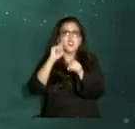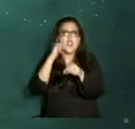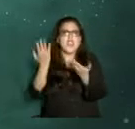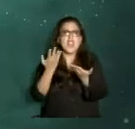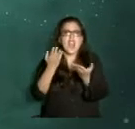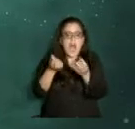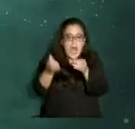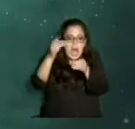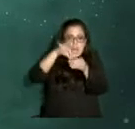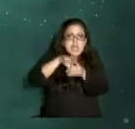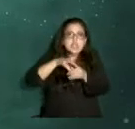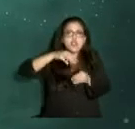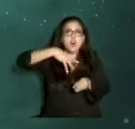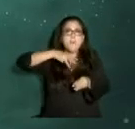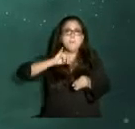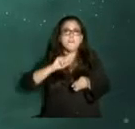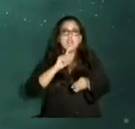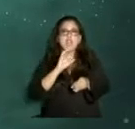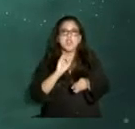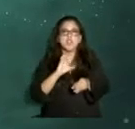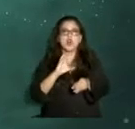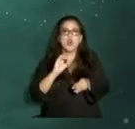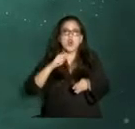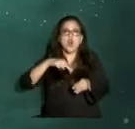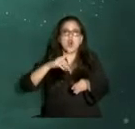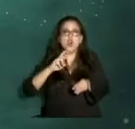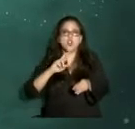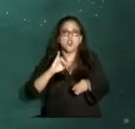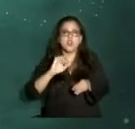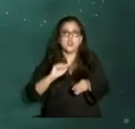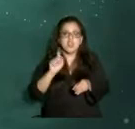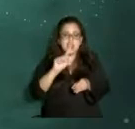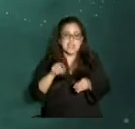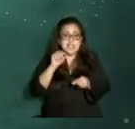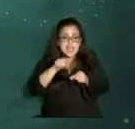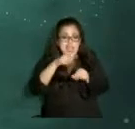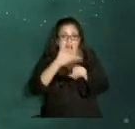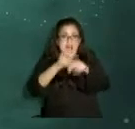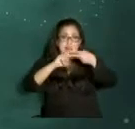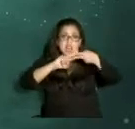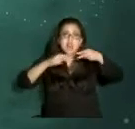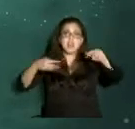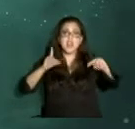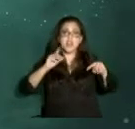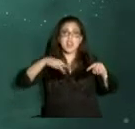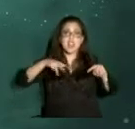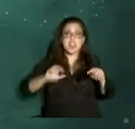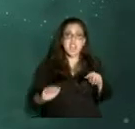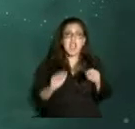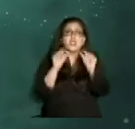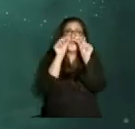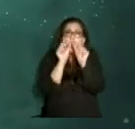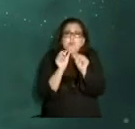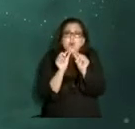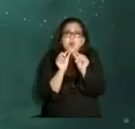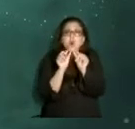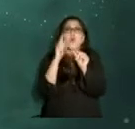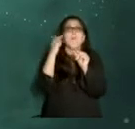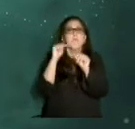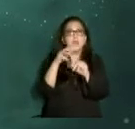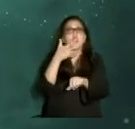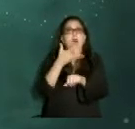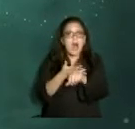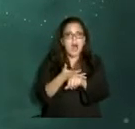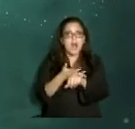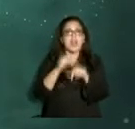dentro de las mitocondrias hay DNA, hay genes mitocondriales. Son muy poquititos, pero hay DNA